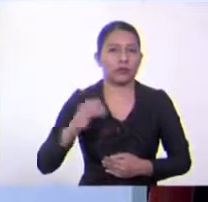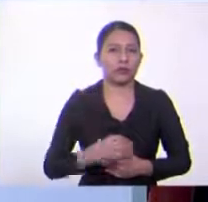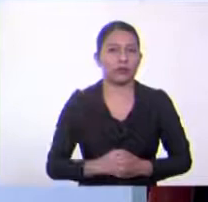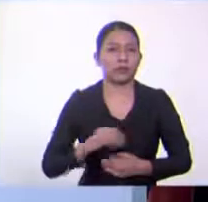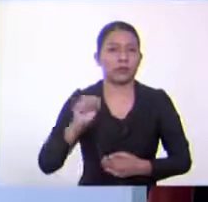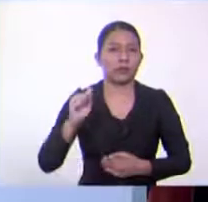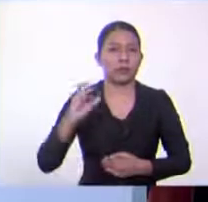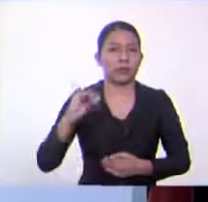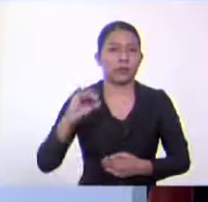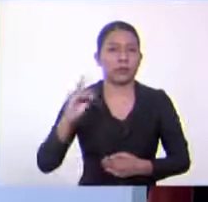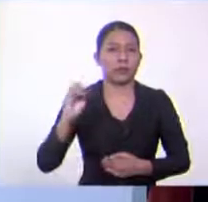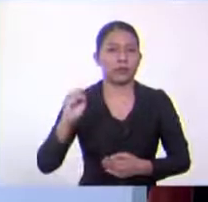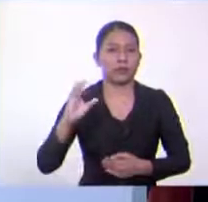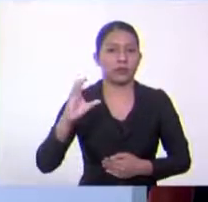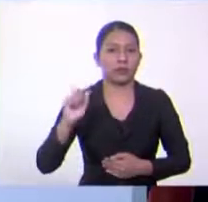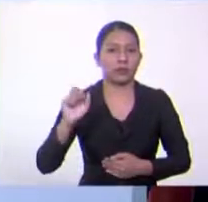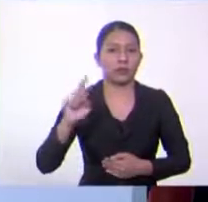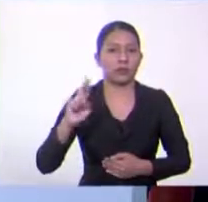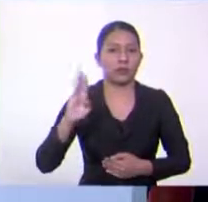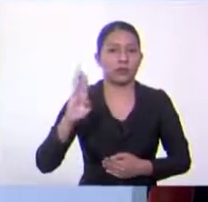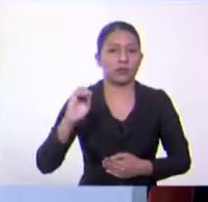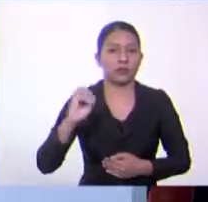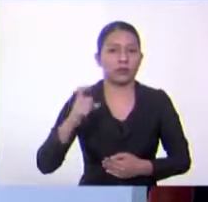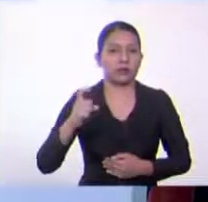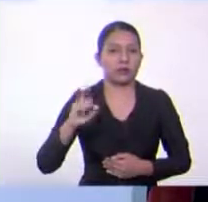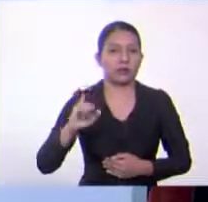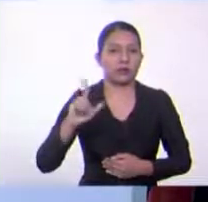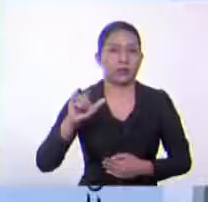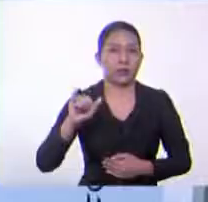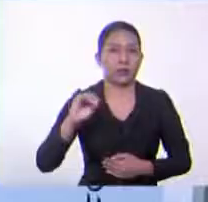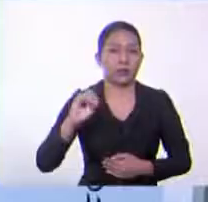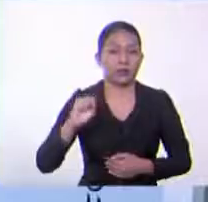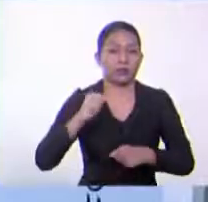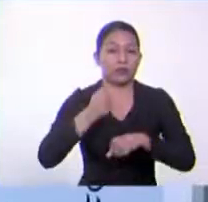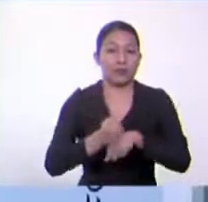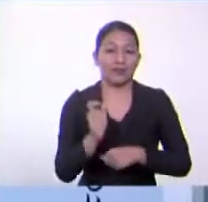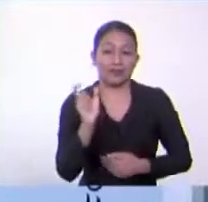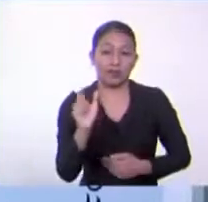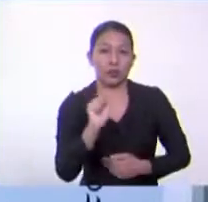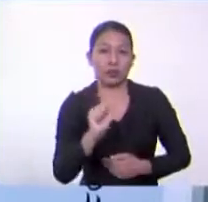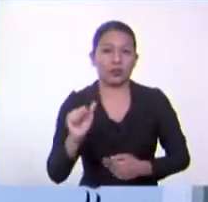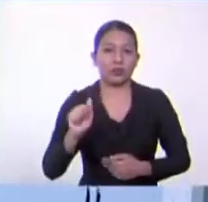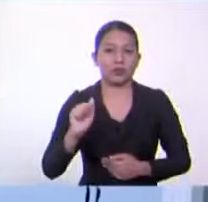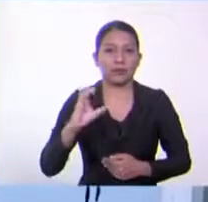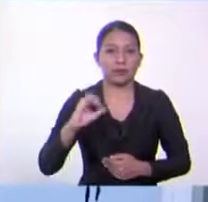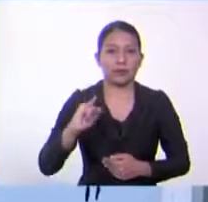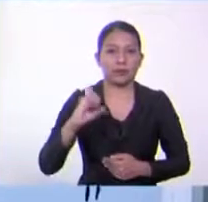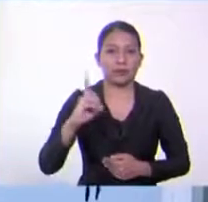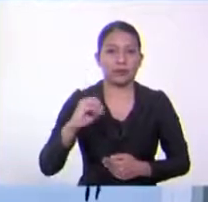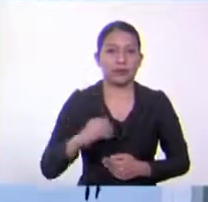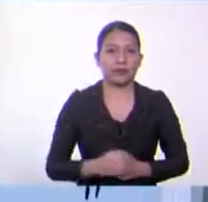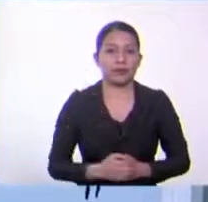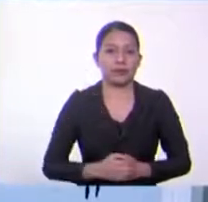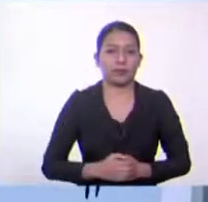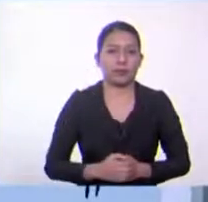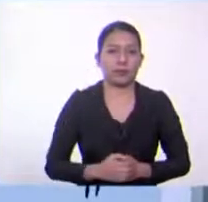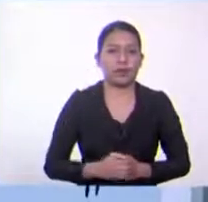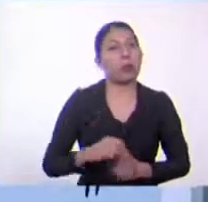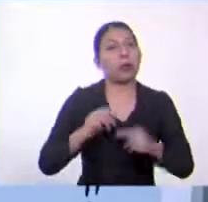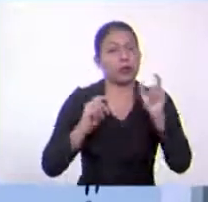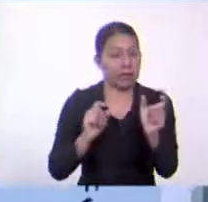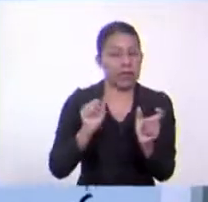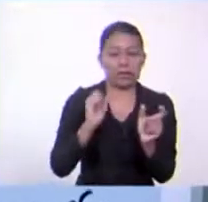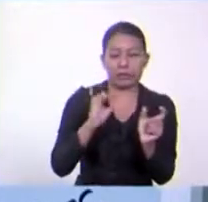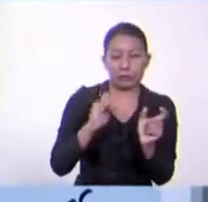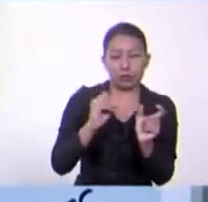carboxílicos se les coloca al nombrarlo la palabra ácido, seguida del nombre.